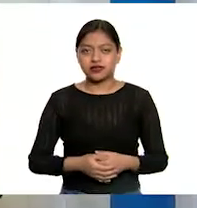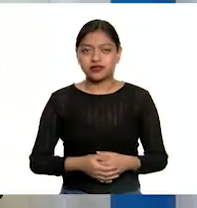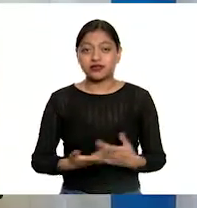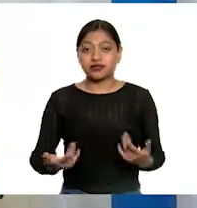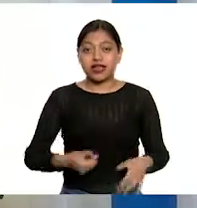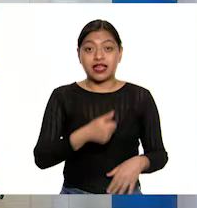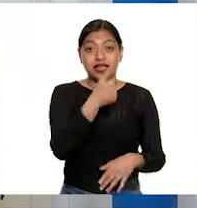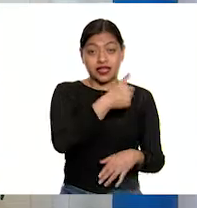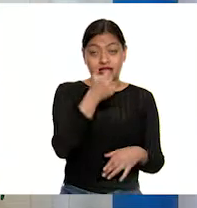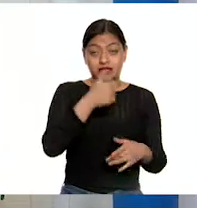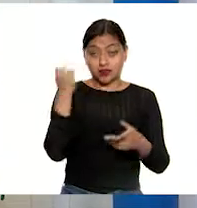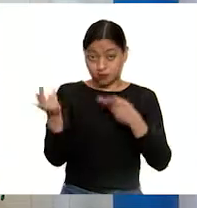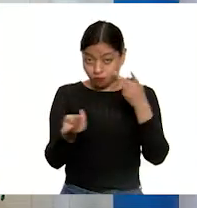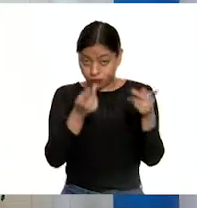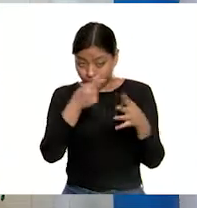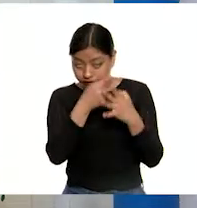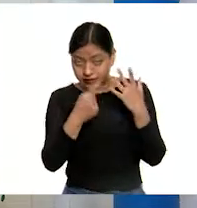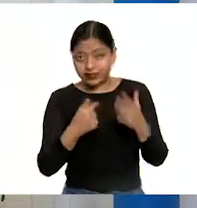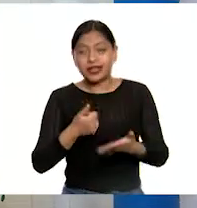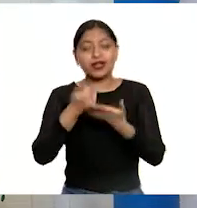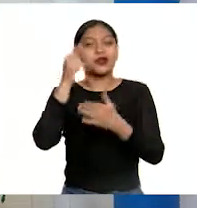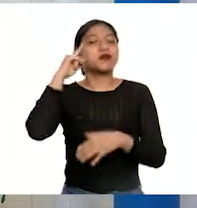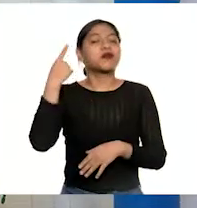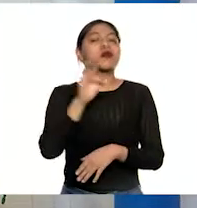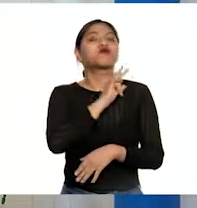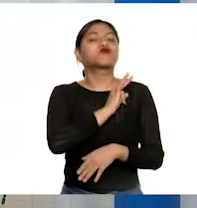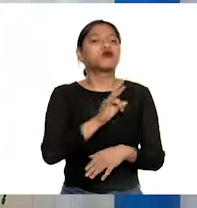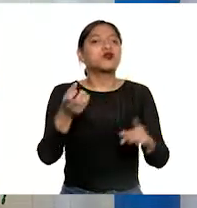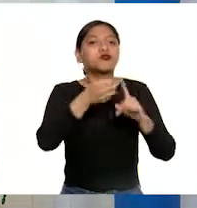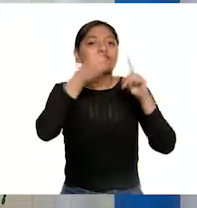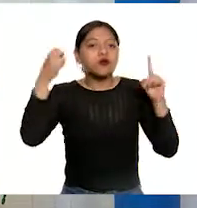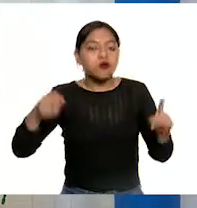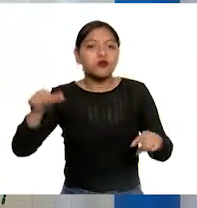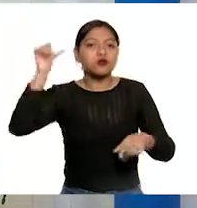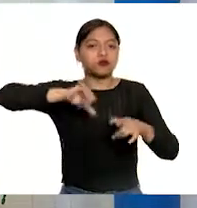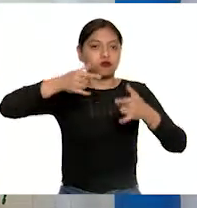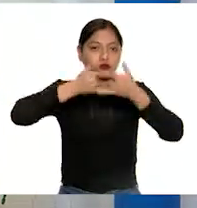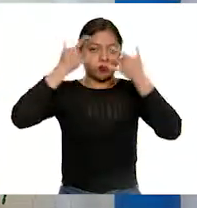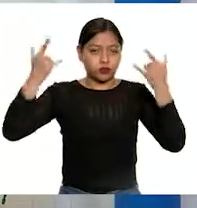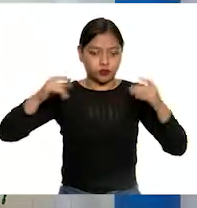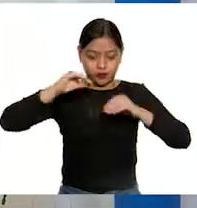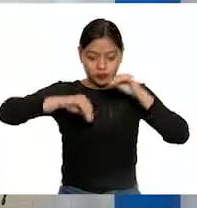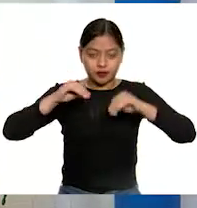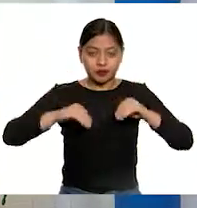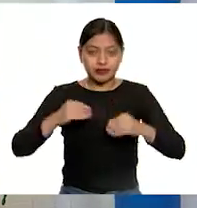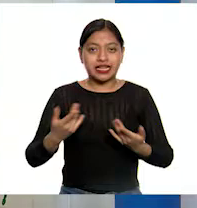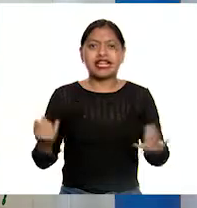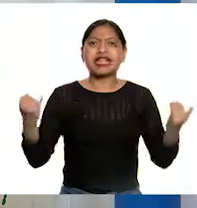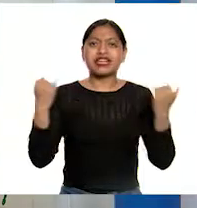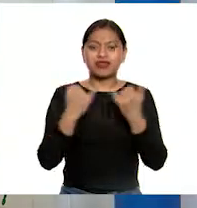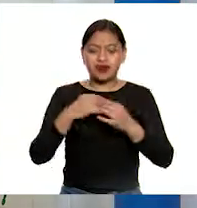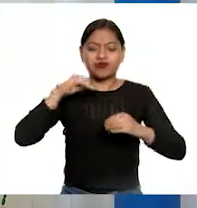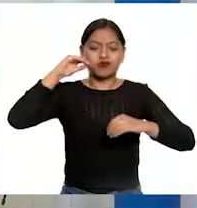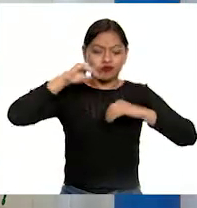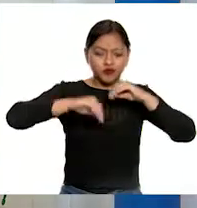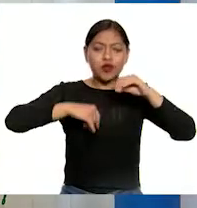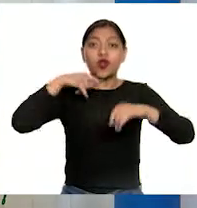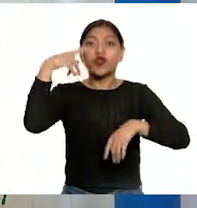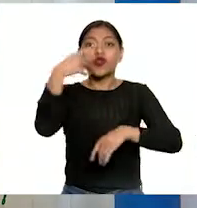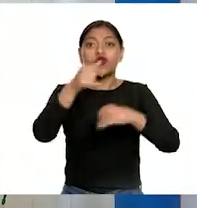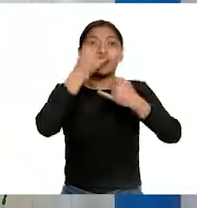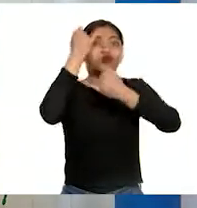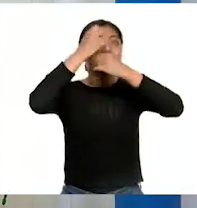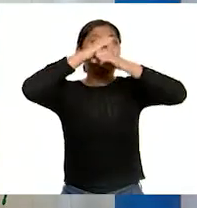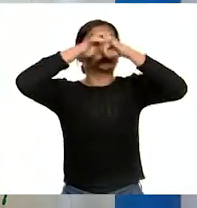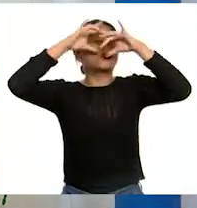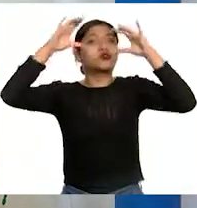Todas estas preguntas nos van a ayudar a ir organizando nuestra información e irle inyectando toda la imaginación para